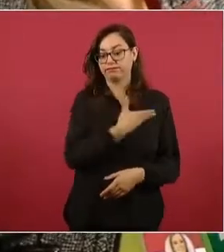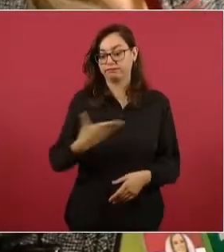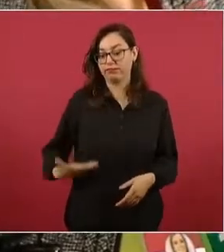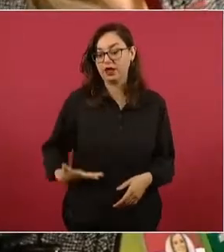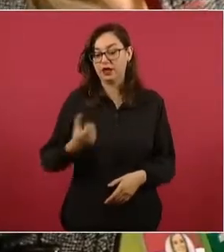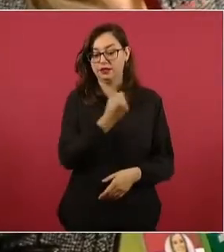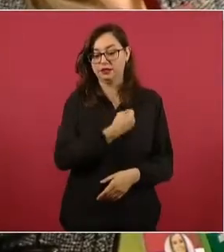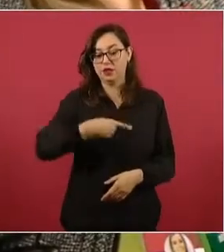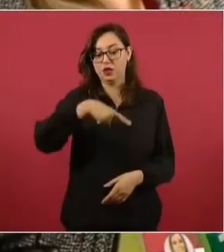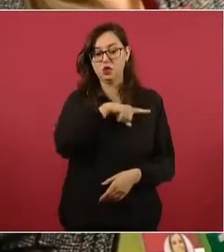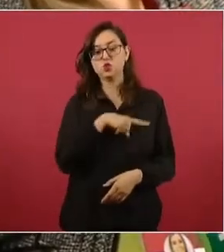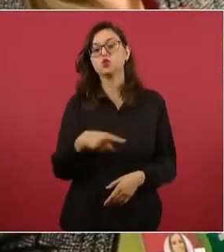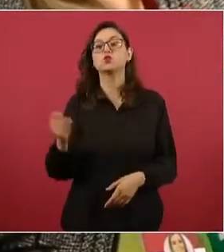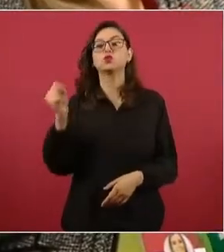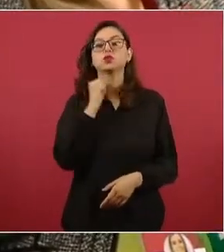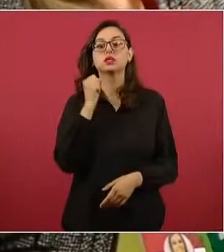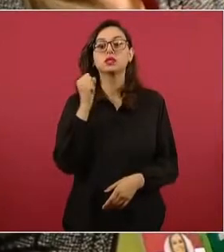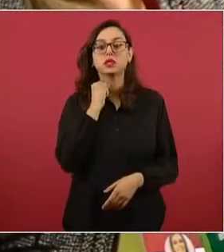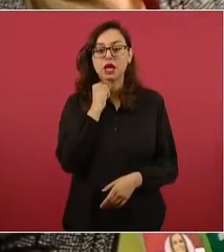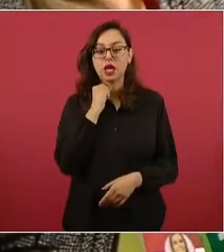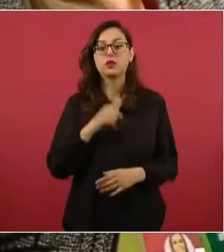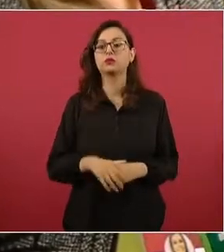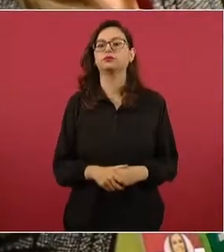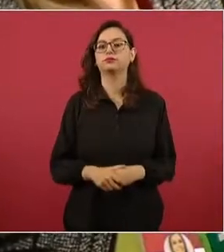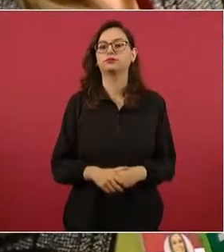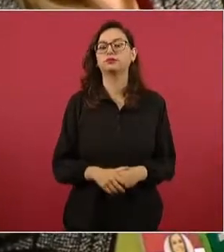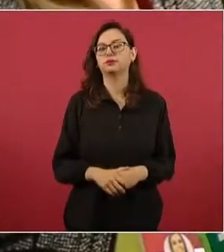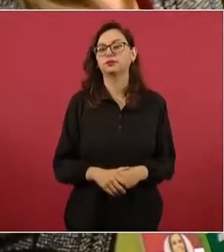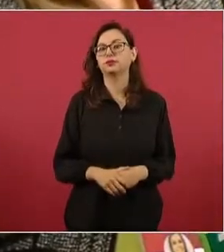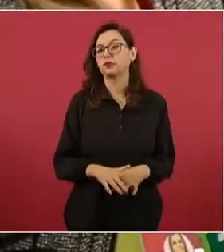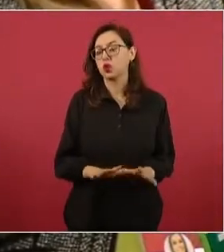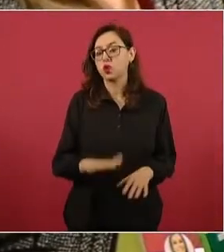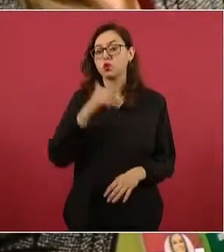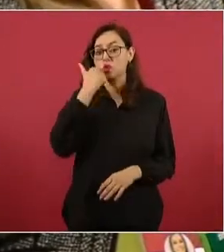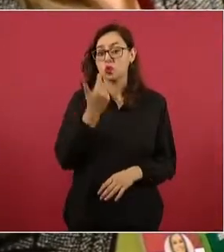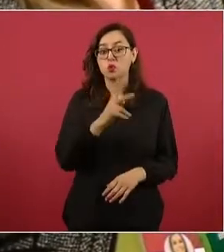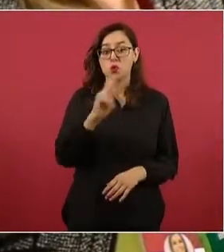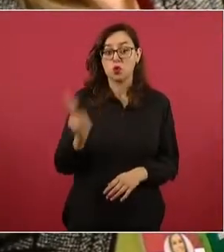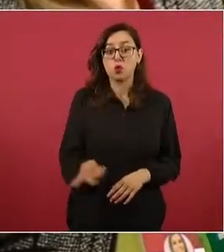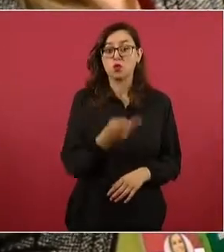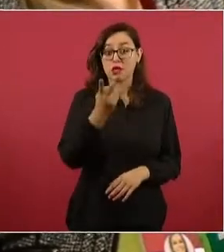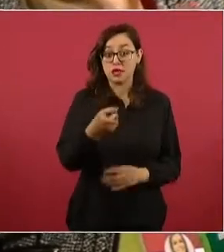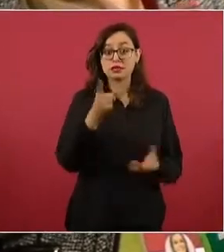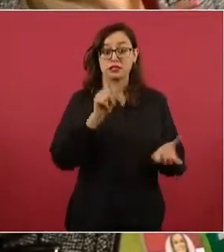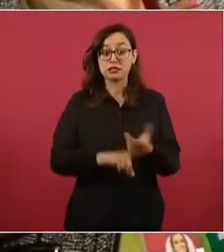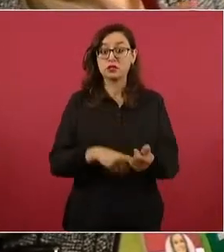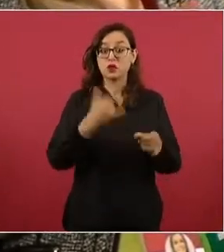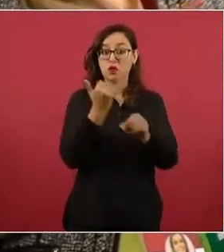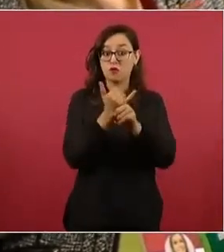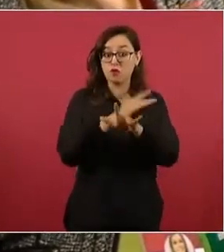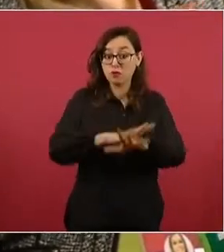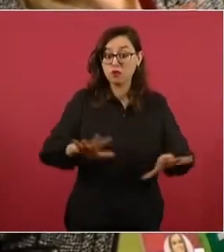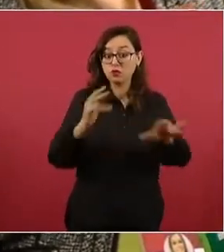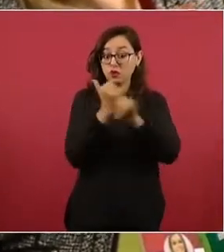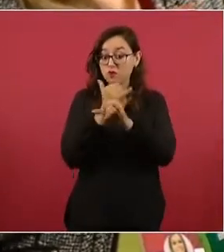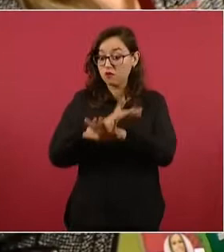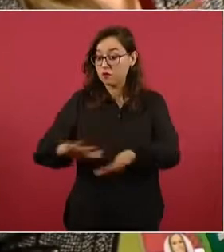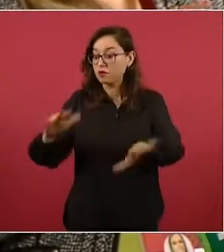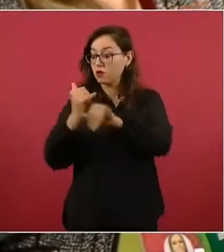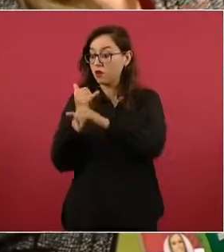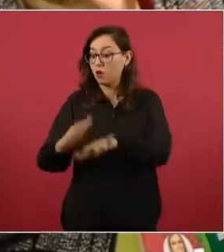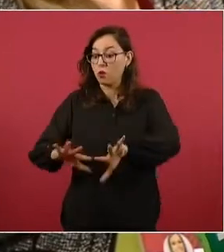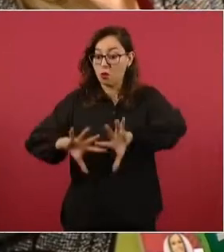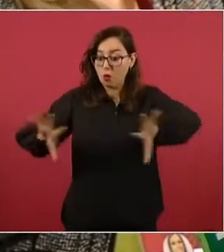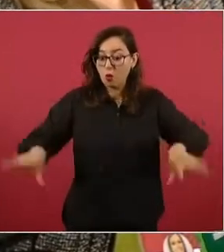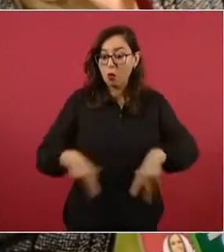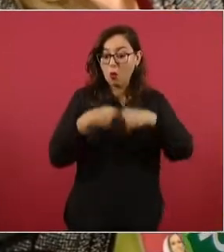señor presidente, si se está tomando en cuenta toda esta información y todos estos compromisos asumidos